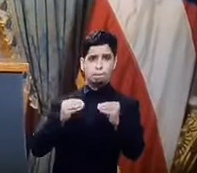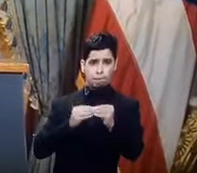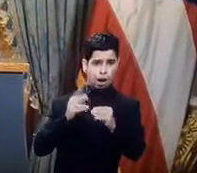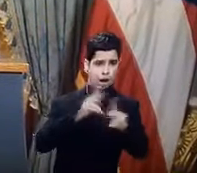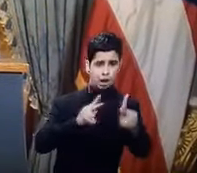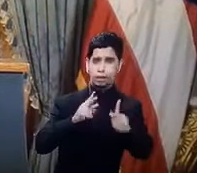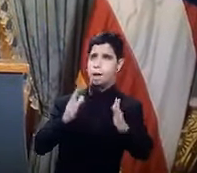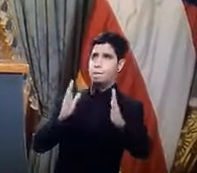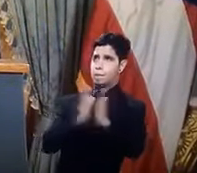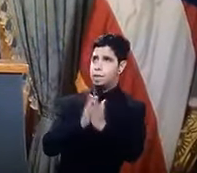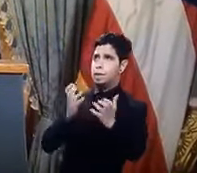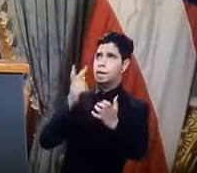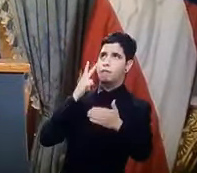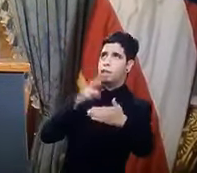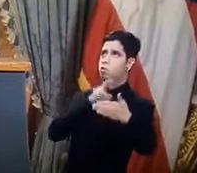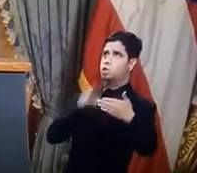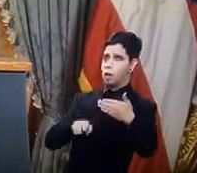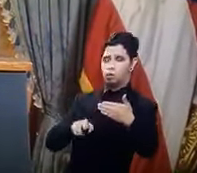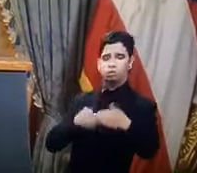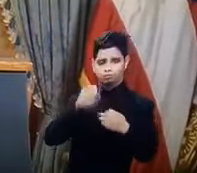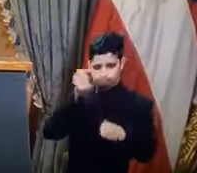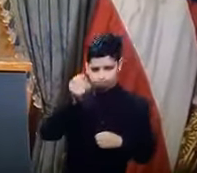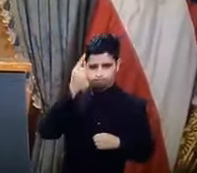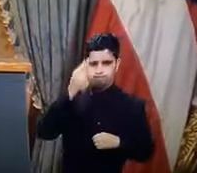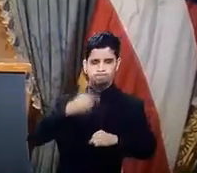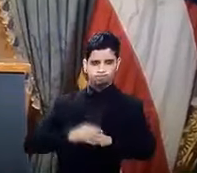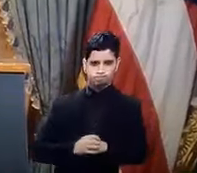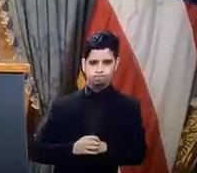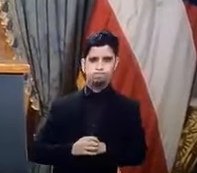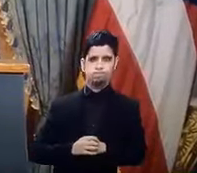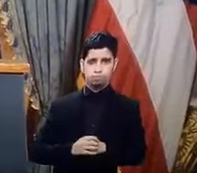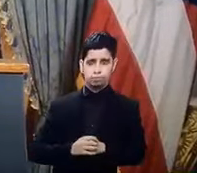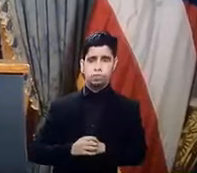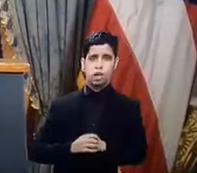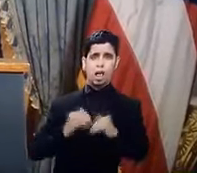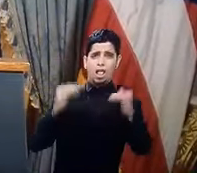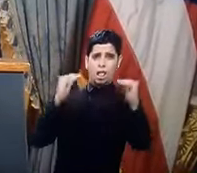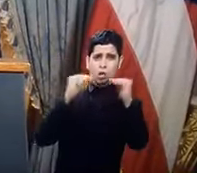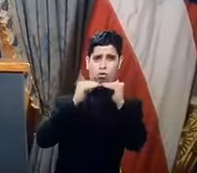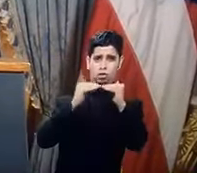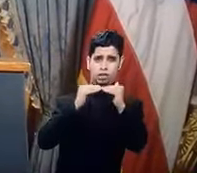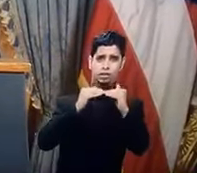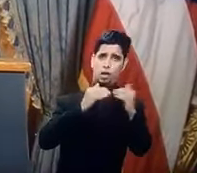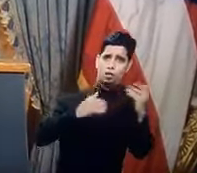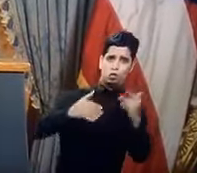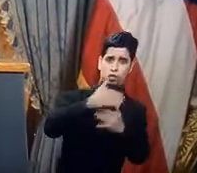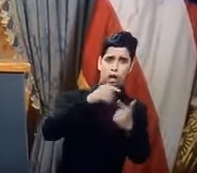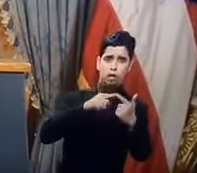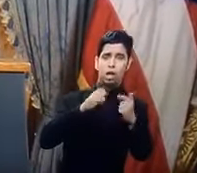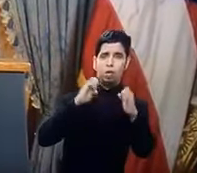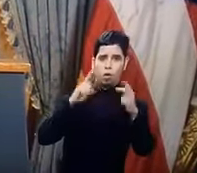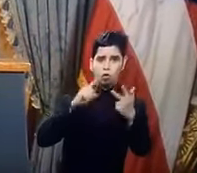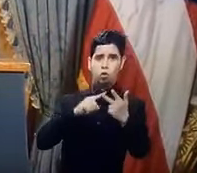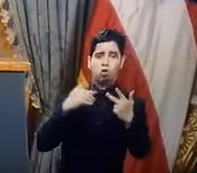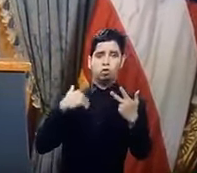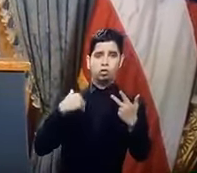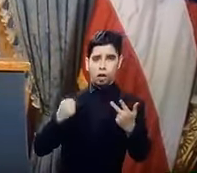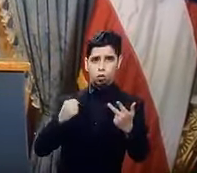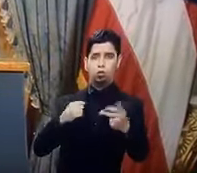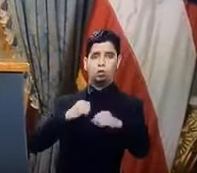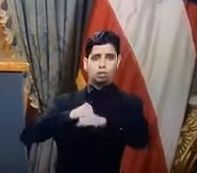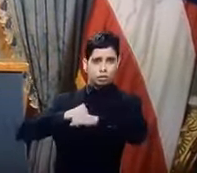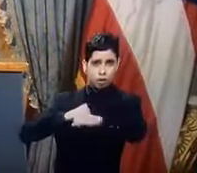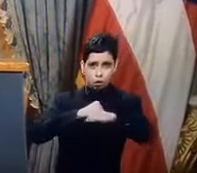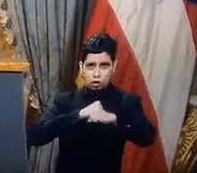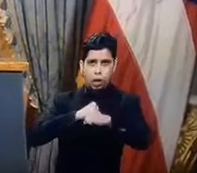exigir resultados a sus líderes. La justicia social, la educación, la salud, la seguridad,